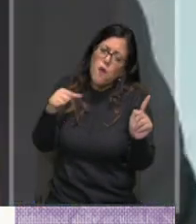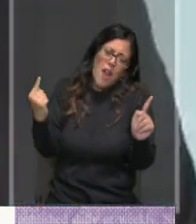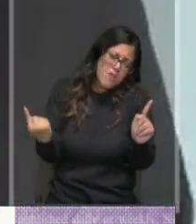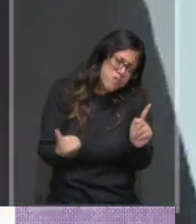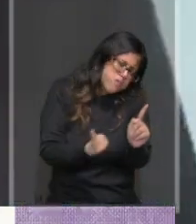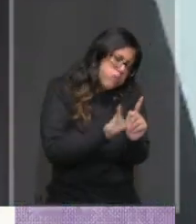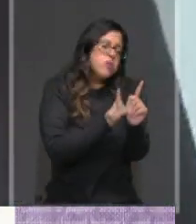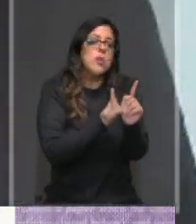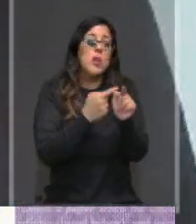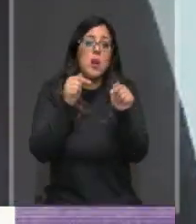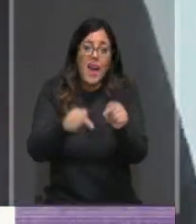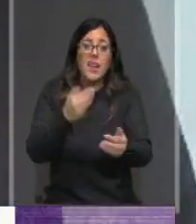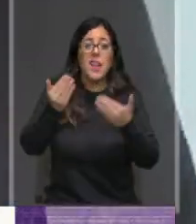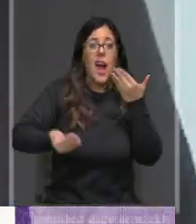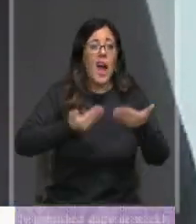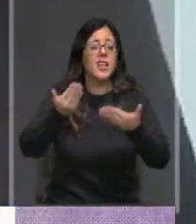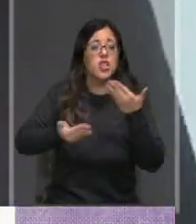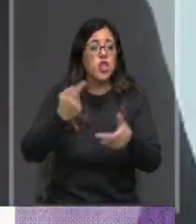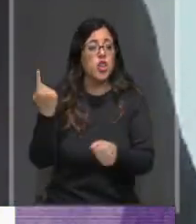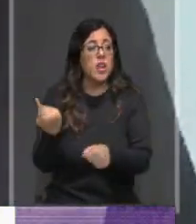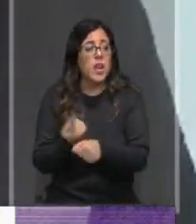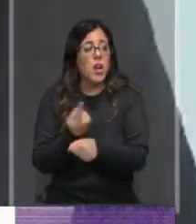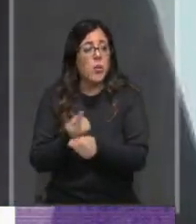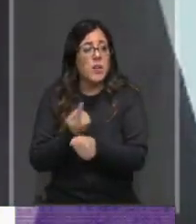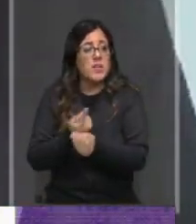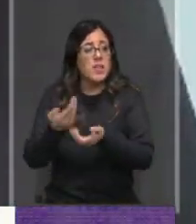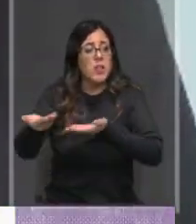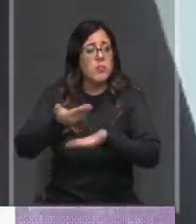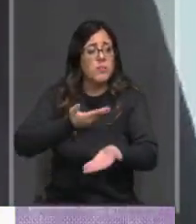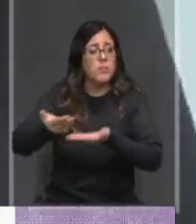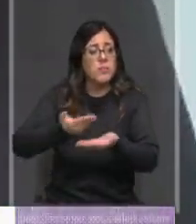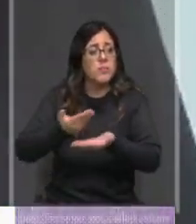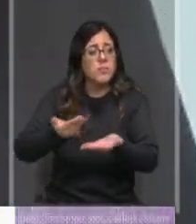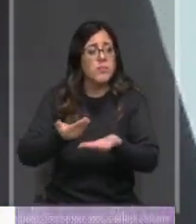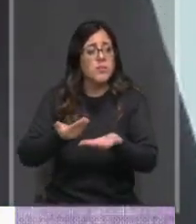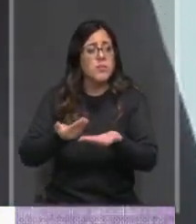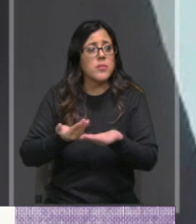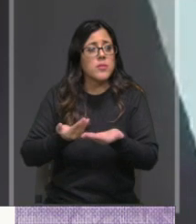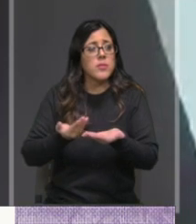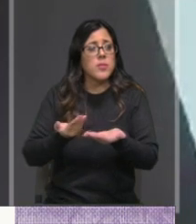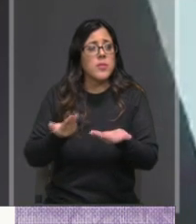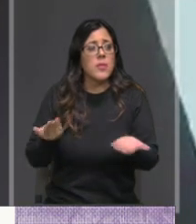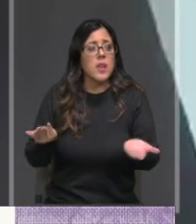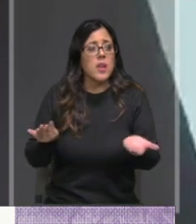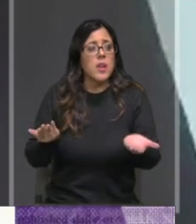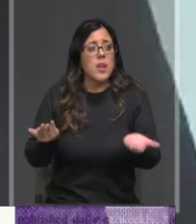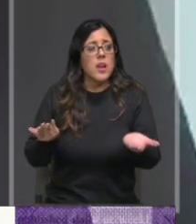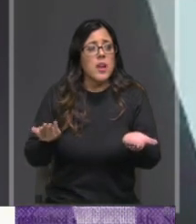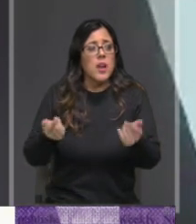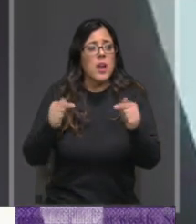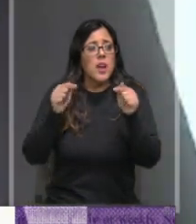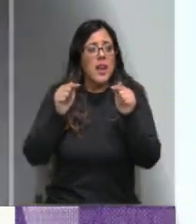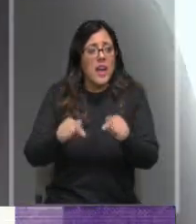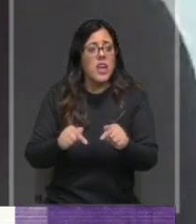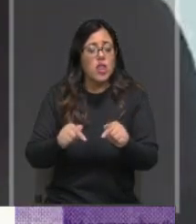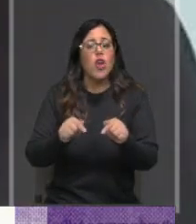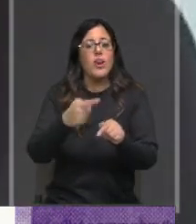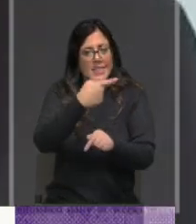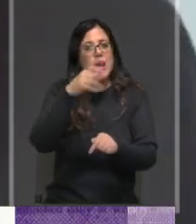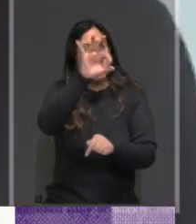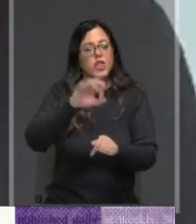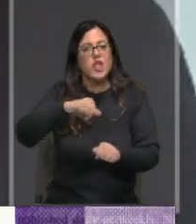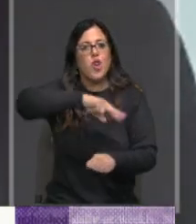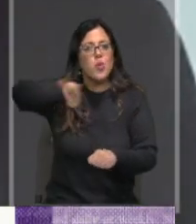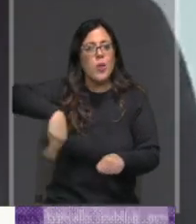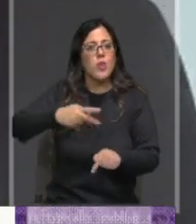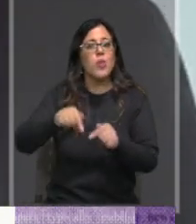Estas canciones dialogadas, conversadas, apuntaladas con el histriónico, son el estilo completo al 100% nuestro. Tenía mi